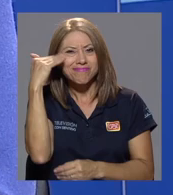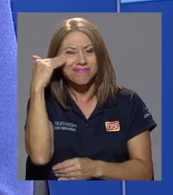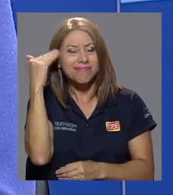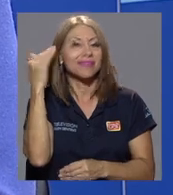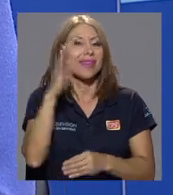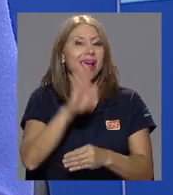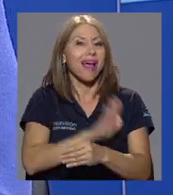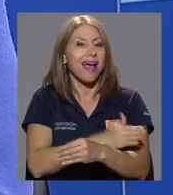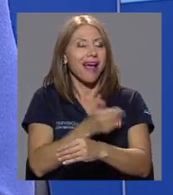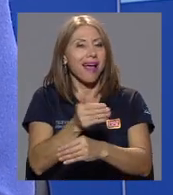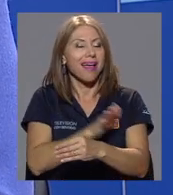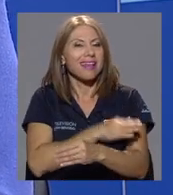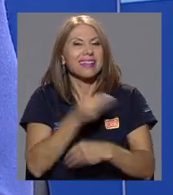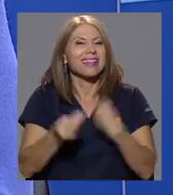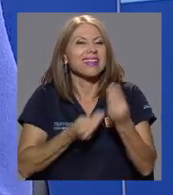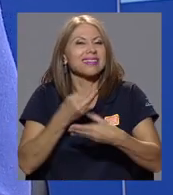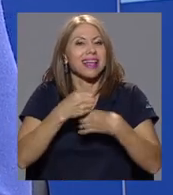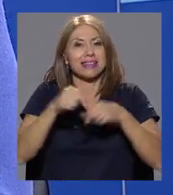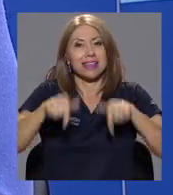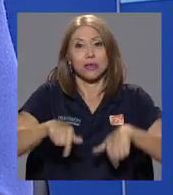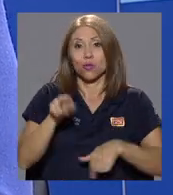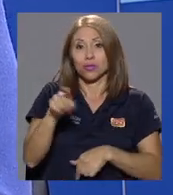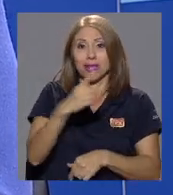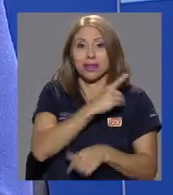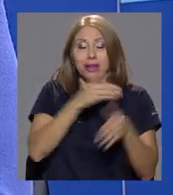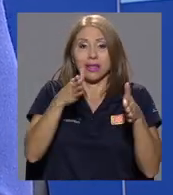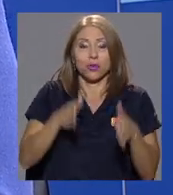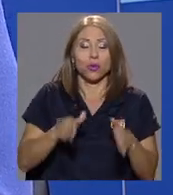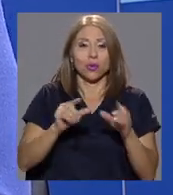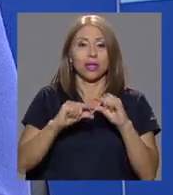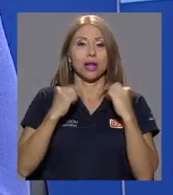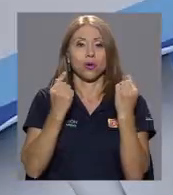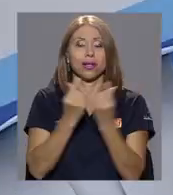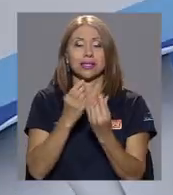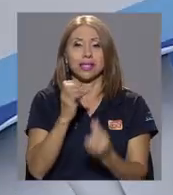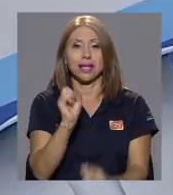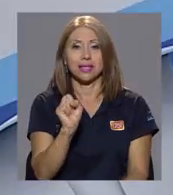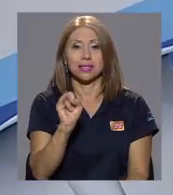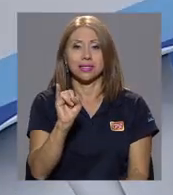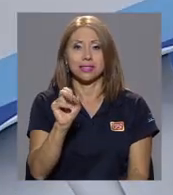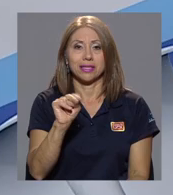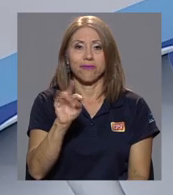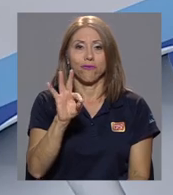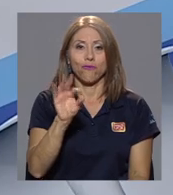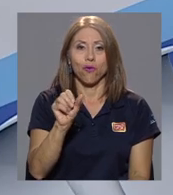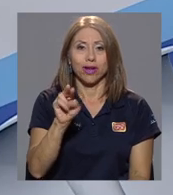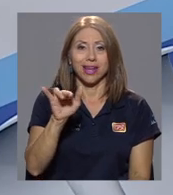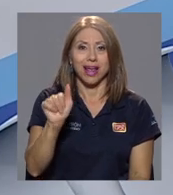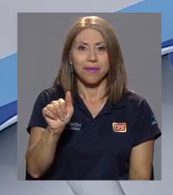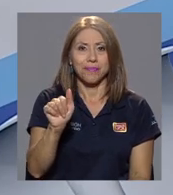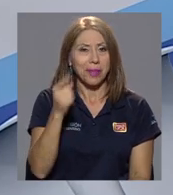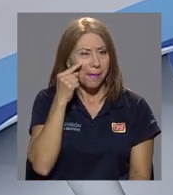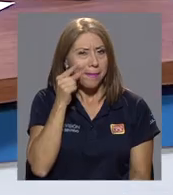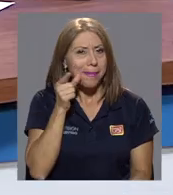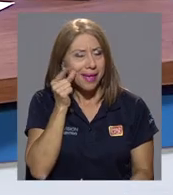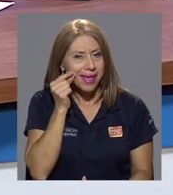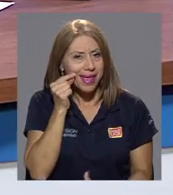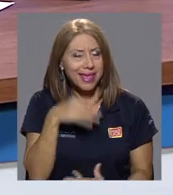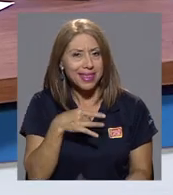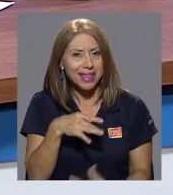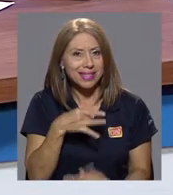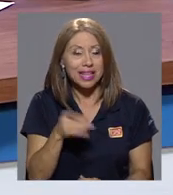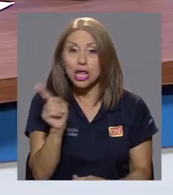precisamente en nuestra universidad usted es el director de la orquesta sinfónica es curioso no toda universidad a nivel